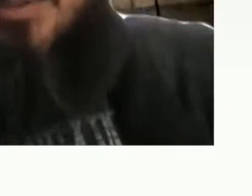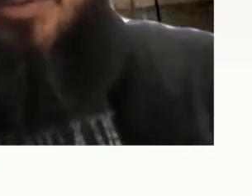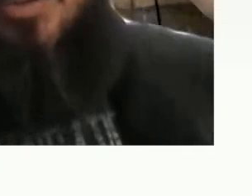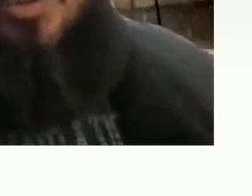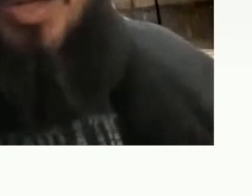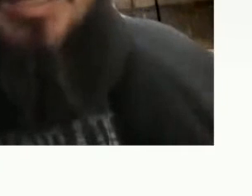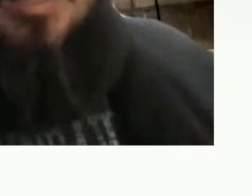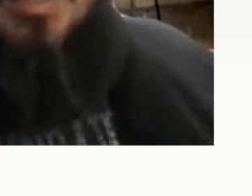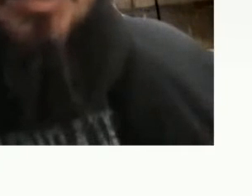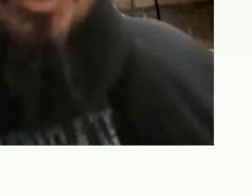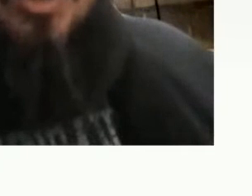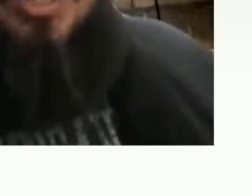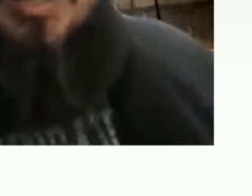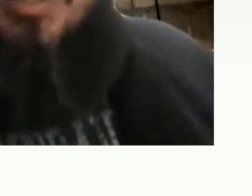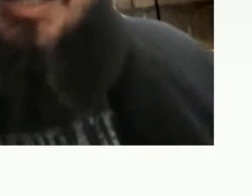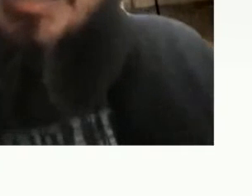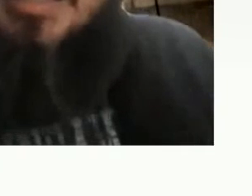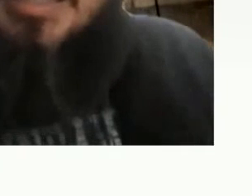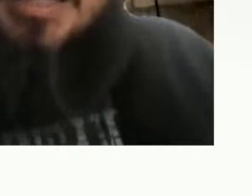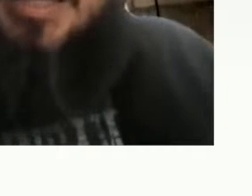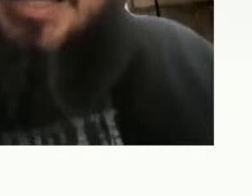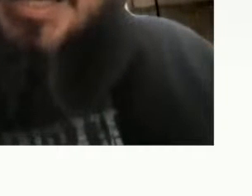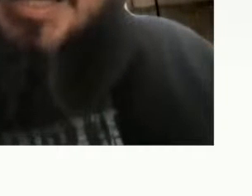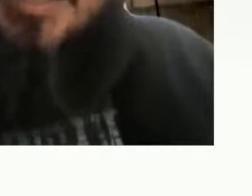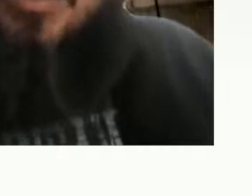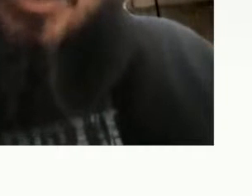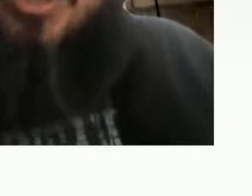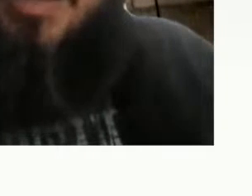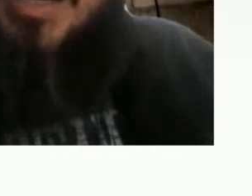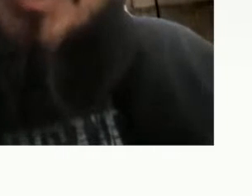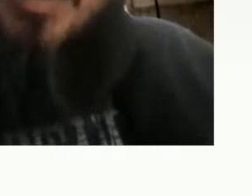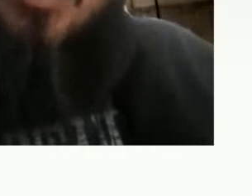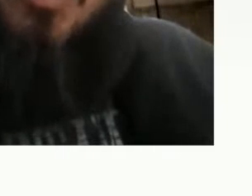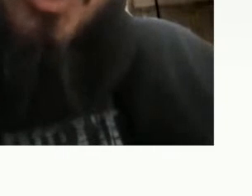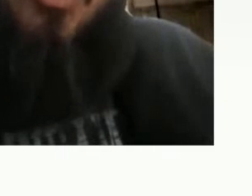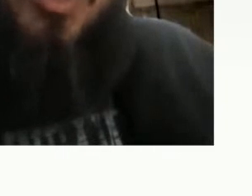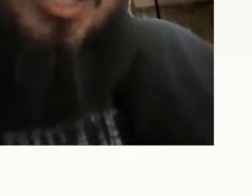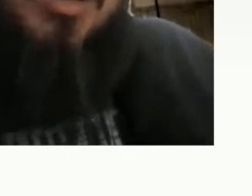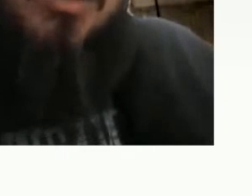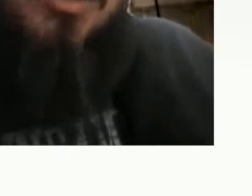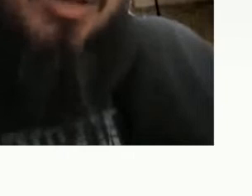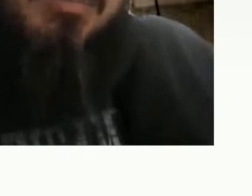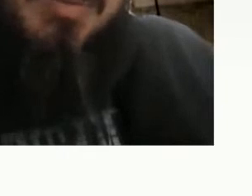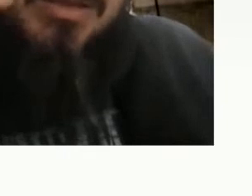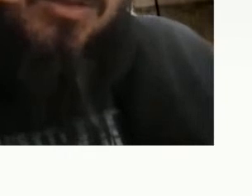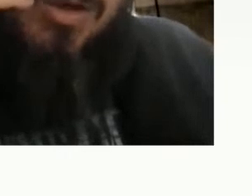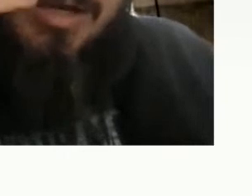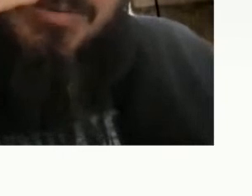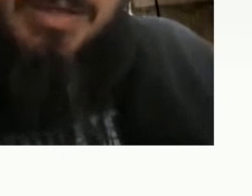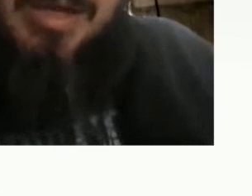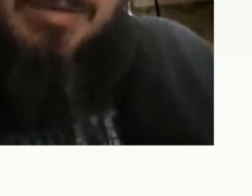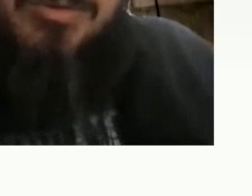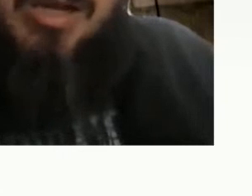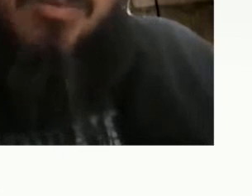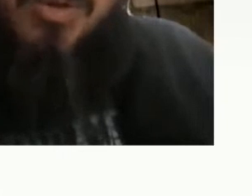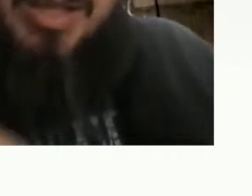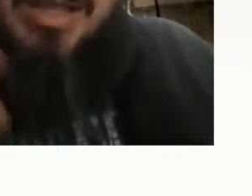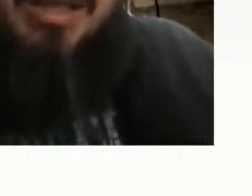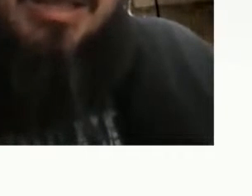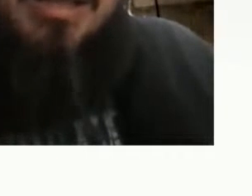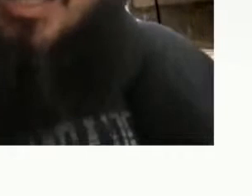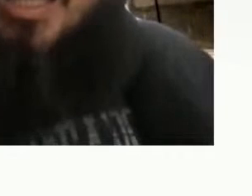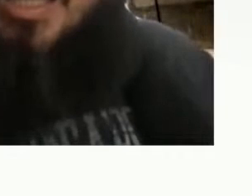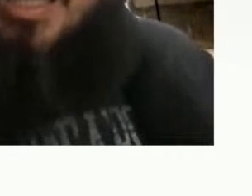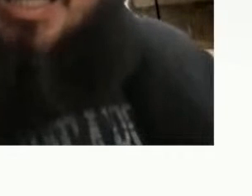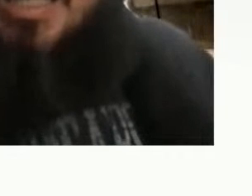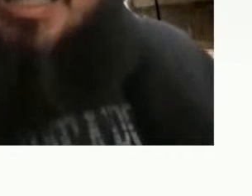de la infraestructura y las instituciones. El segundo nivel es más como de colectivos y de impacto al nivel, digamos, de la